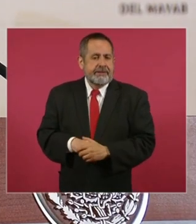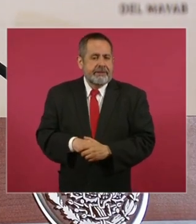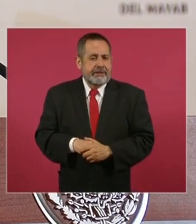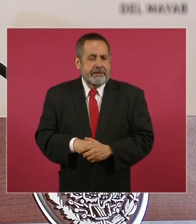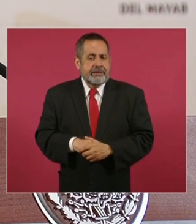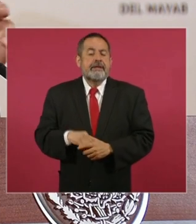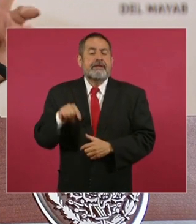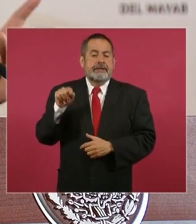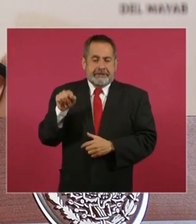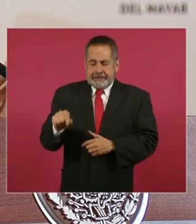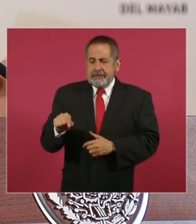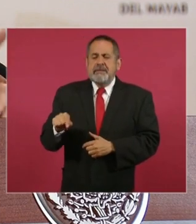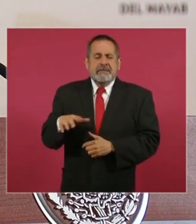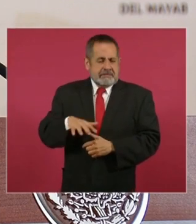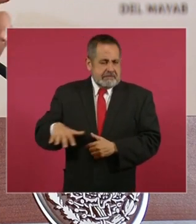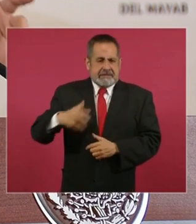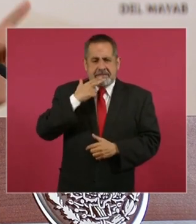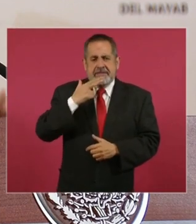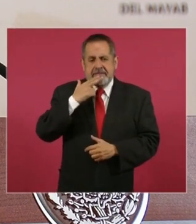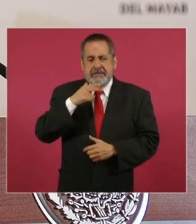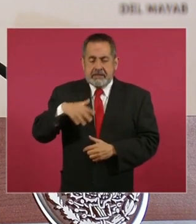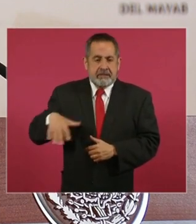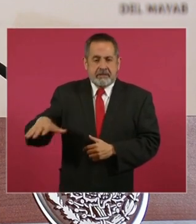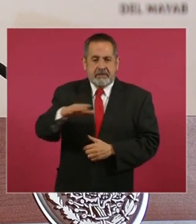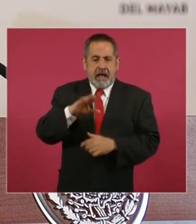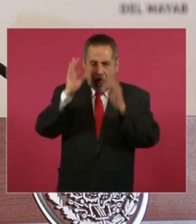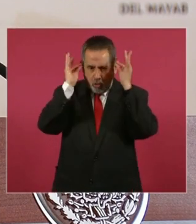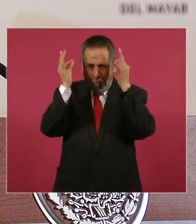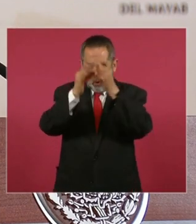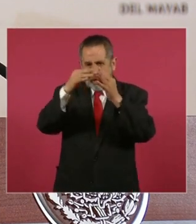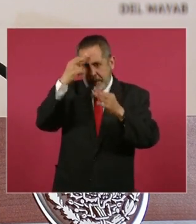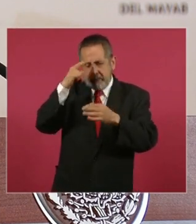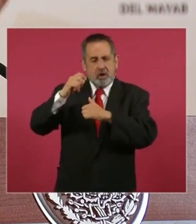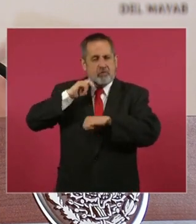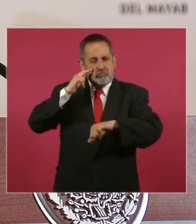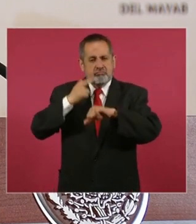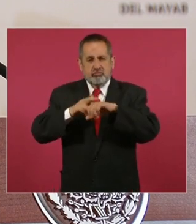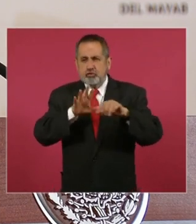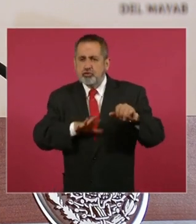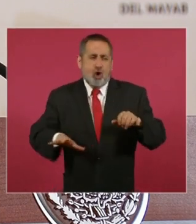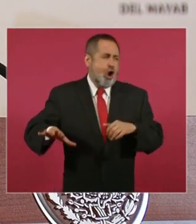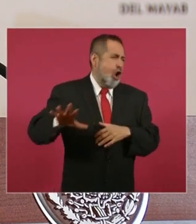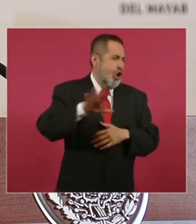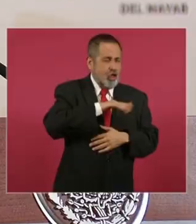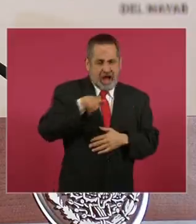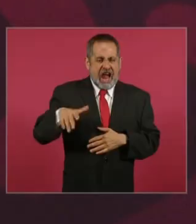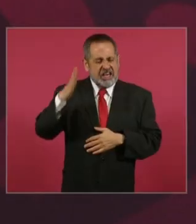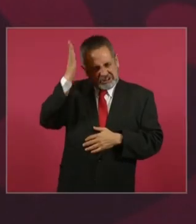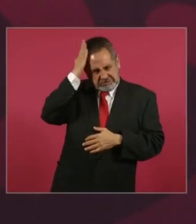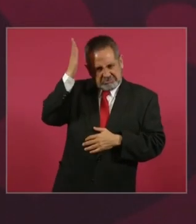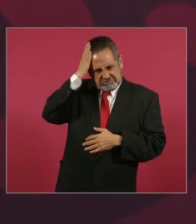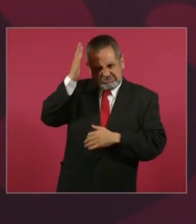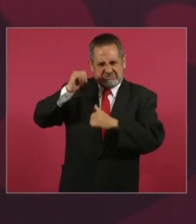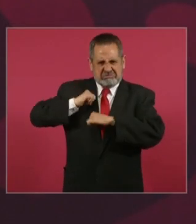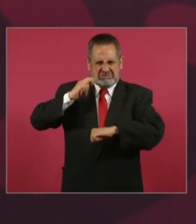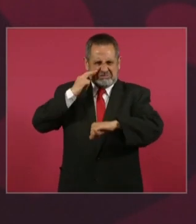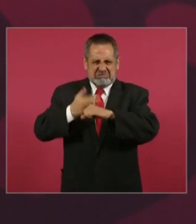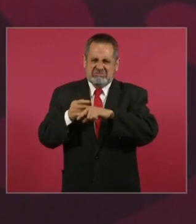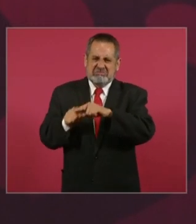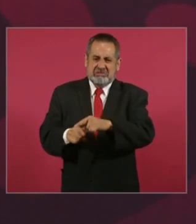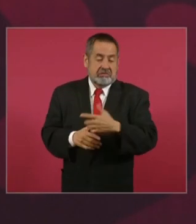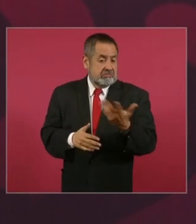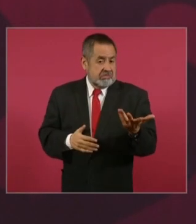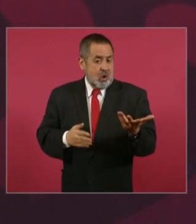Desde ahí va a funcionar la aduana de México, de todo el país, que esa es una muy